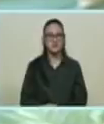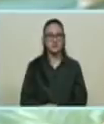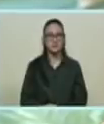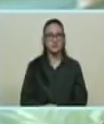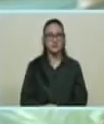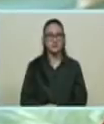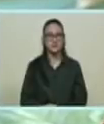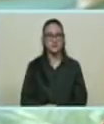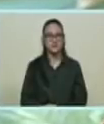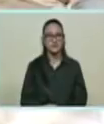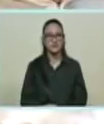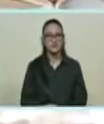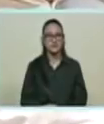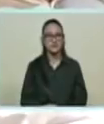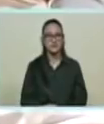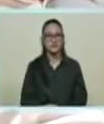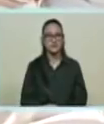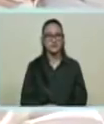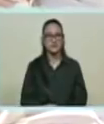Aquí tenemos a nuestro